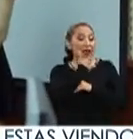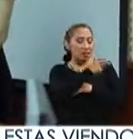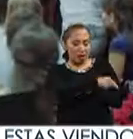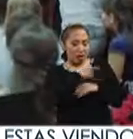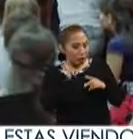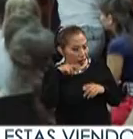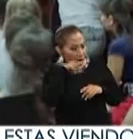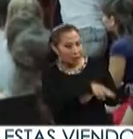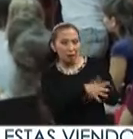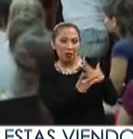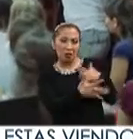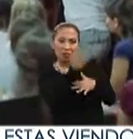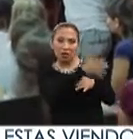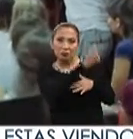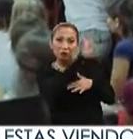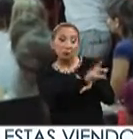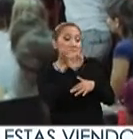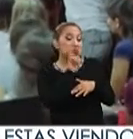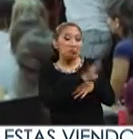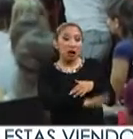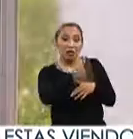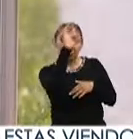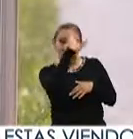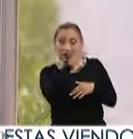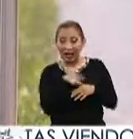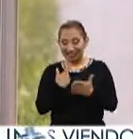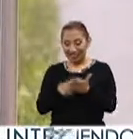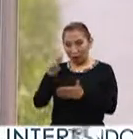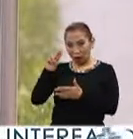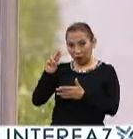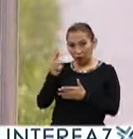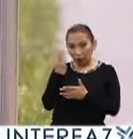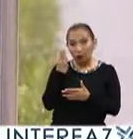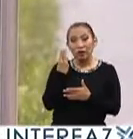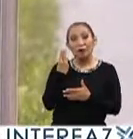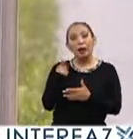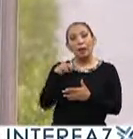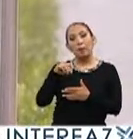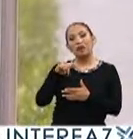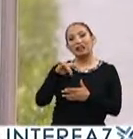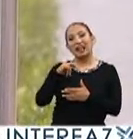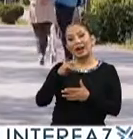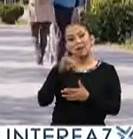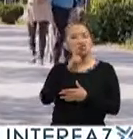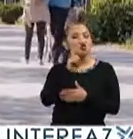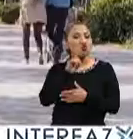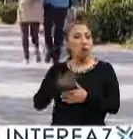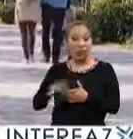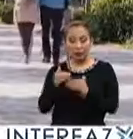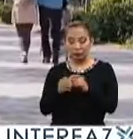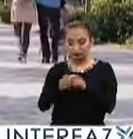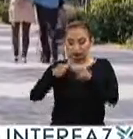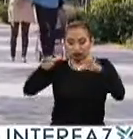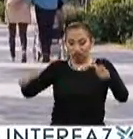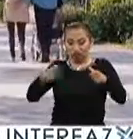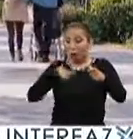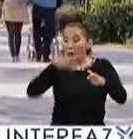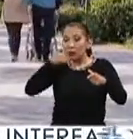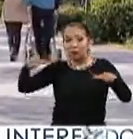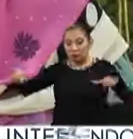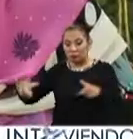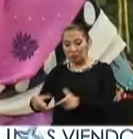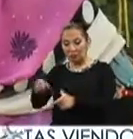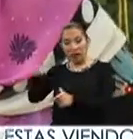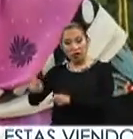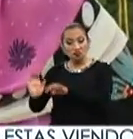Unido, donde oscila en 10%. En la Universidad Nacional de Montenegro, las mujeres superan en número a los